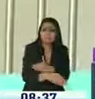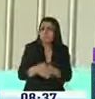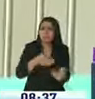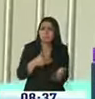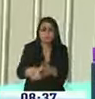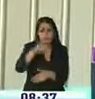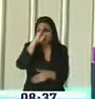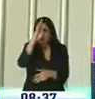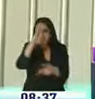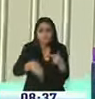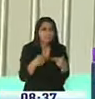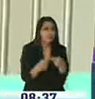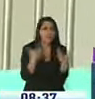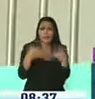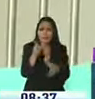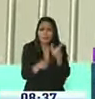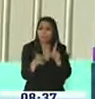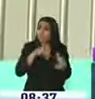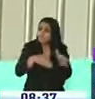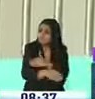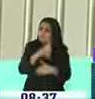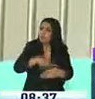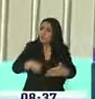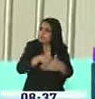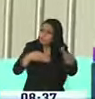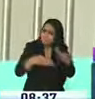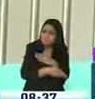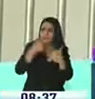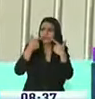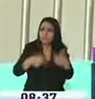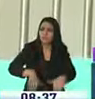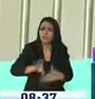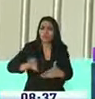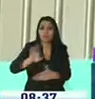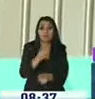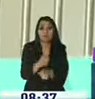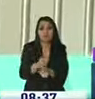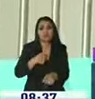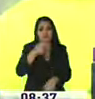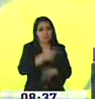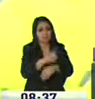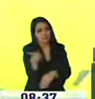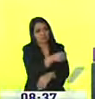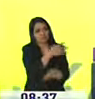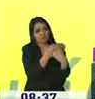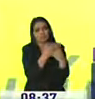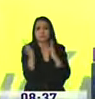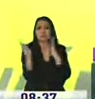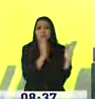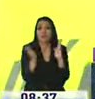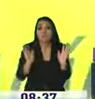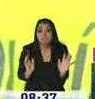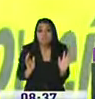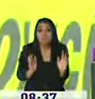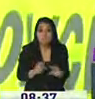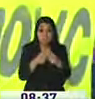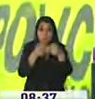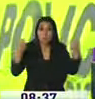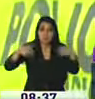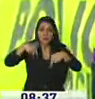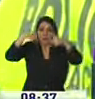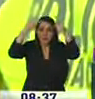policía, o esté con quien esté, que no deje pasar a la fiscalía. Ese fue el motivo por el cual dispuse inmediatamente escalar las puertas para proceder